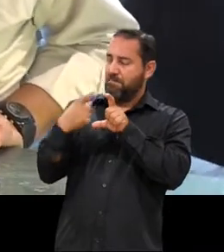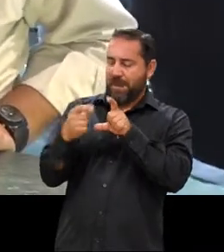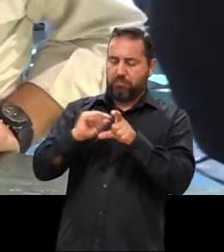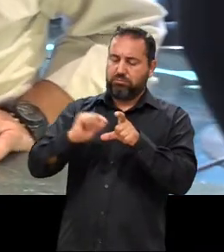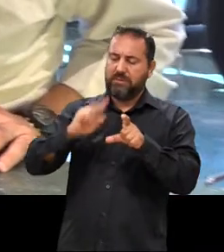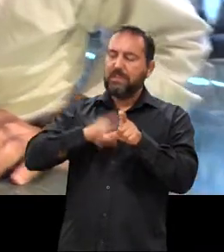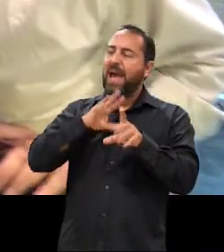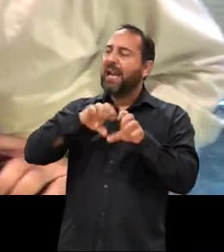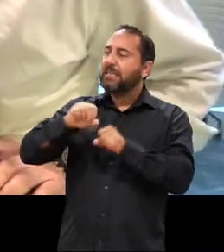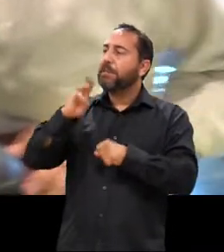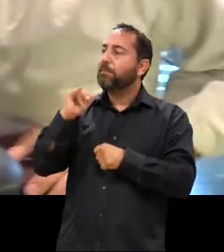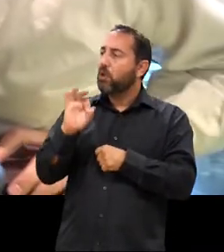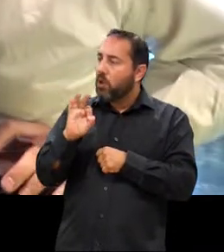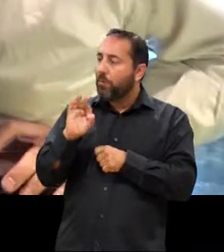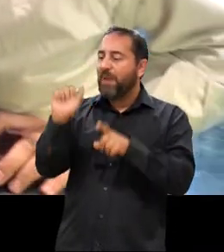este email,